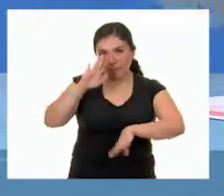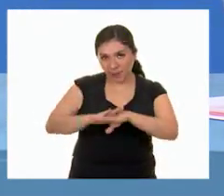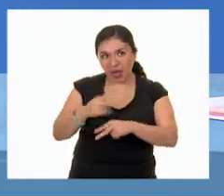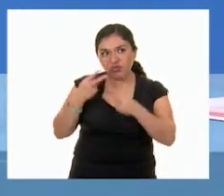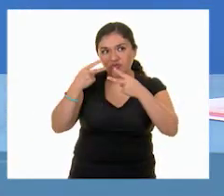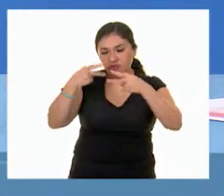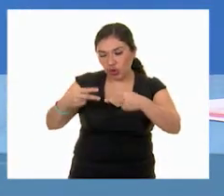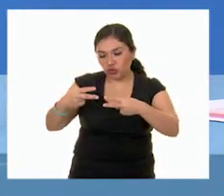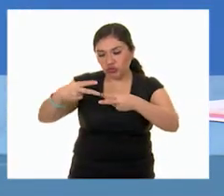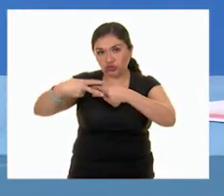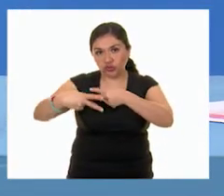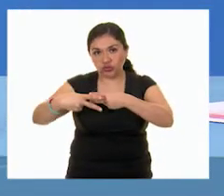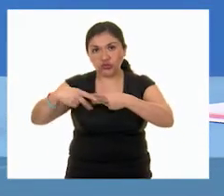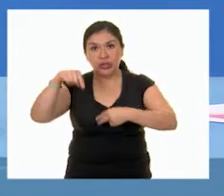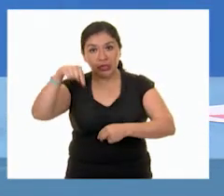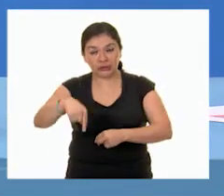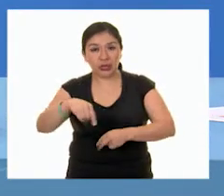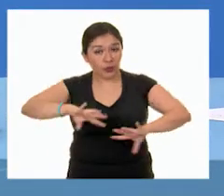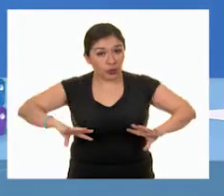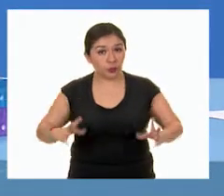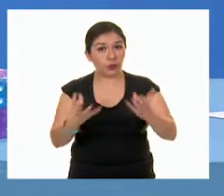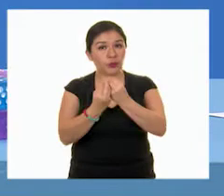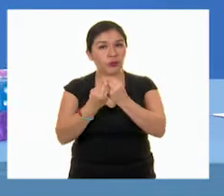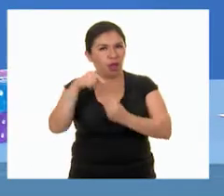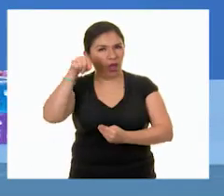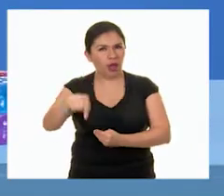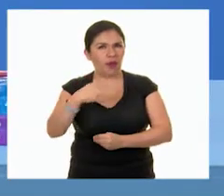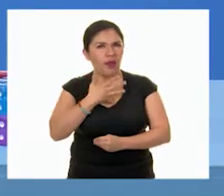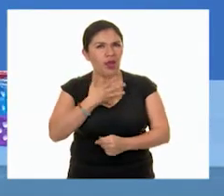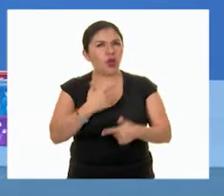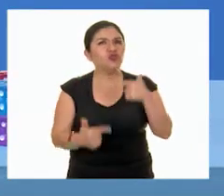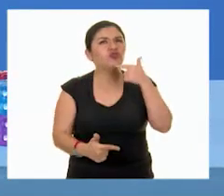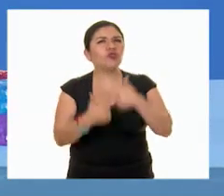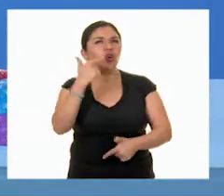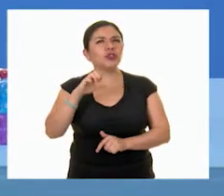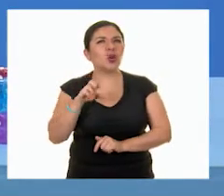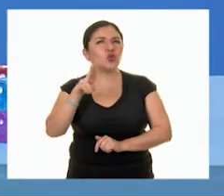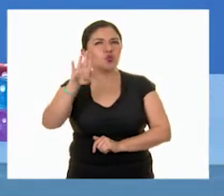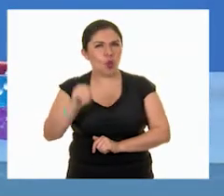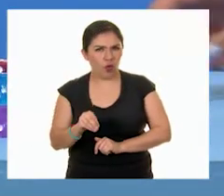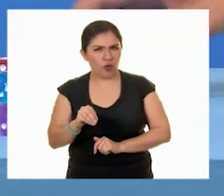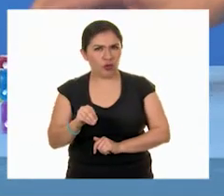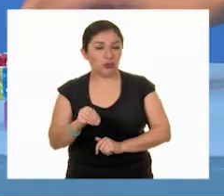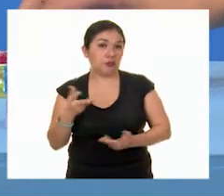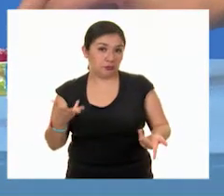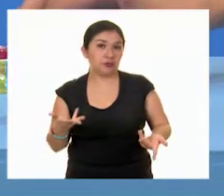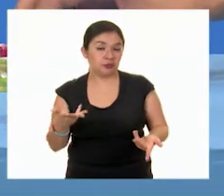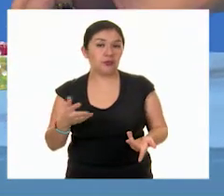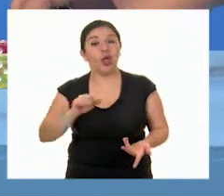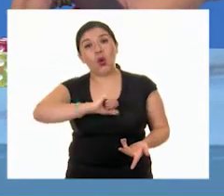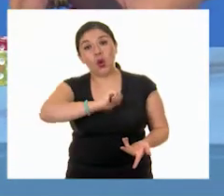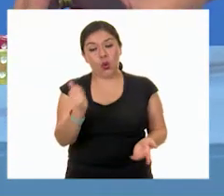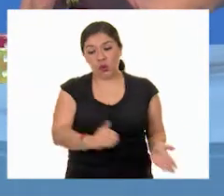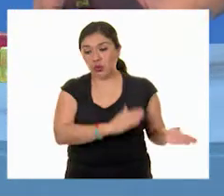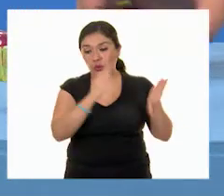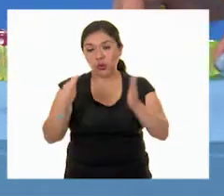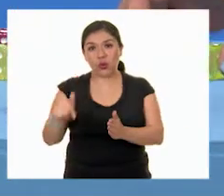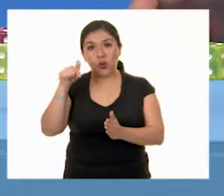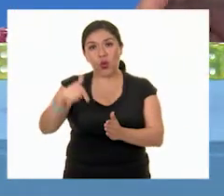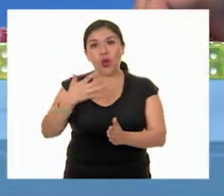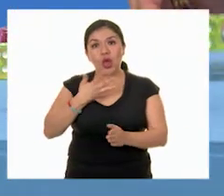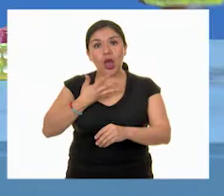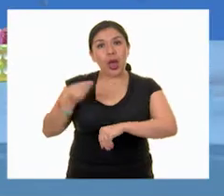2. Y así ya vemos que en total tiene 12 cubos. Mientras que si de este lado le voy a